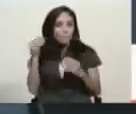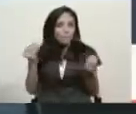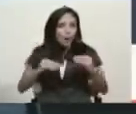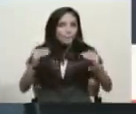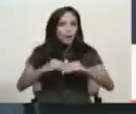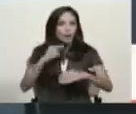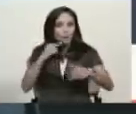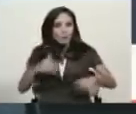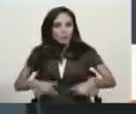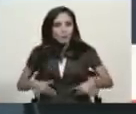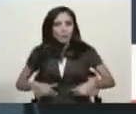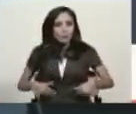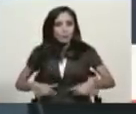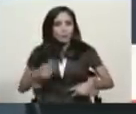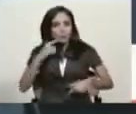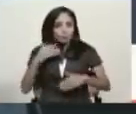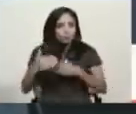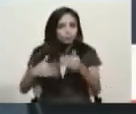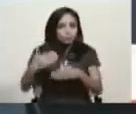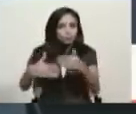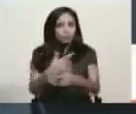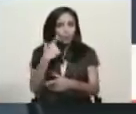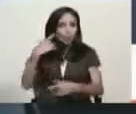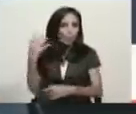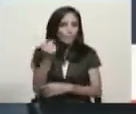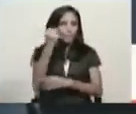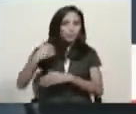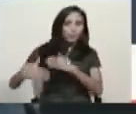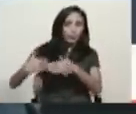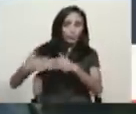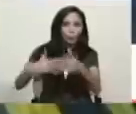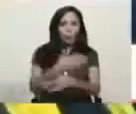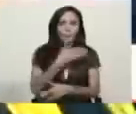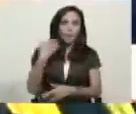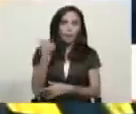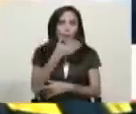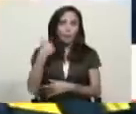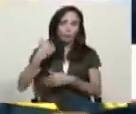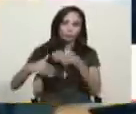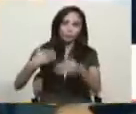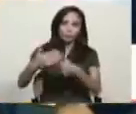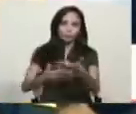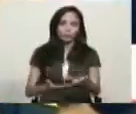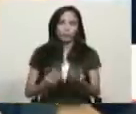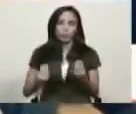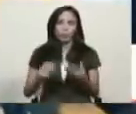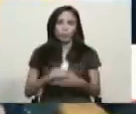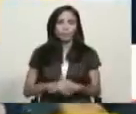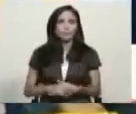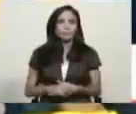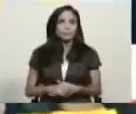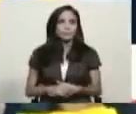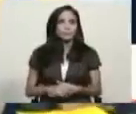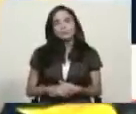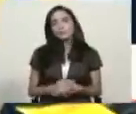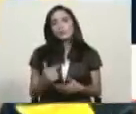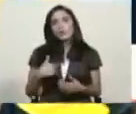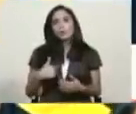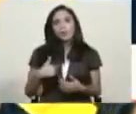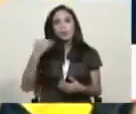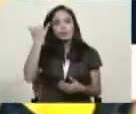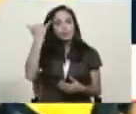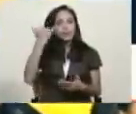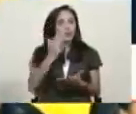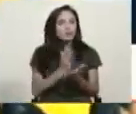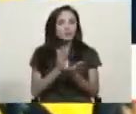sino siempre pensando cómo avanzar más, cómo lograr más, cómo mejorar todo. Yo siempre tengo eso aquí,